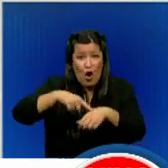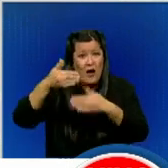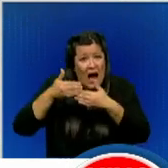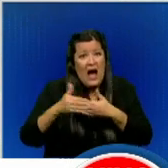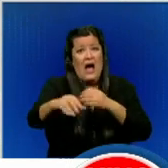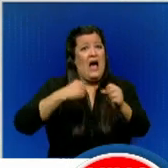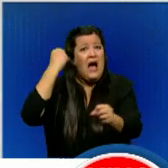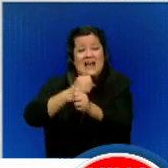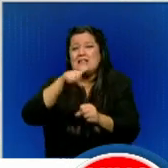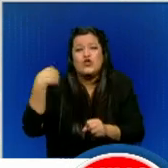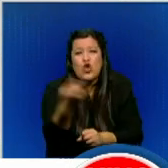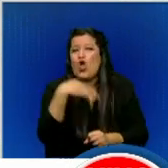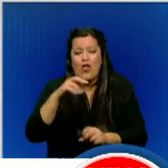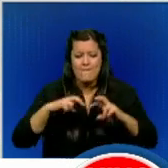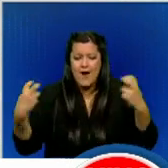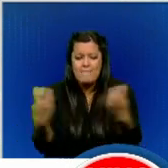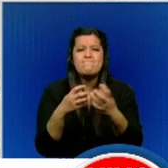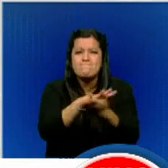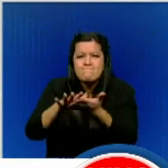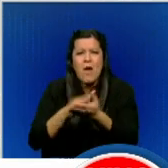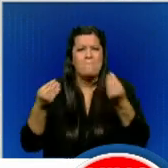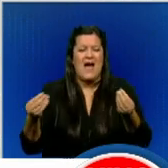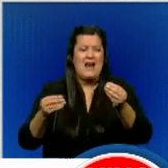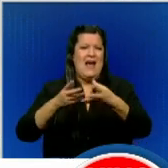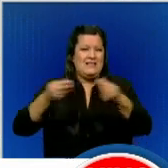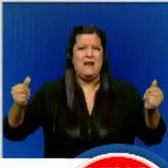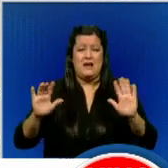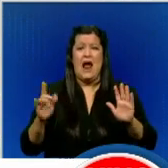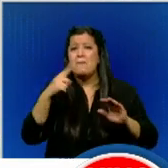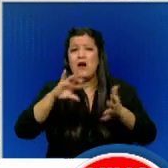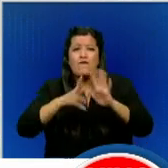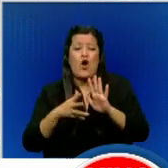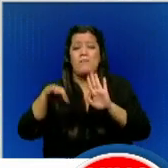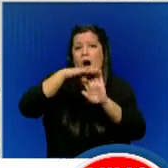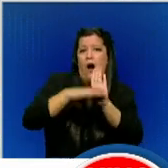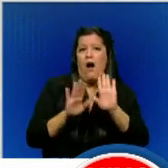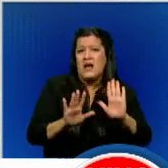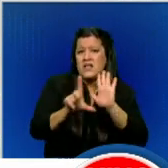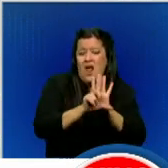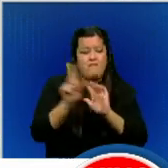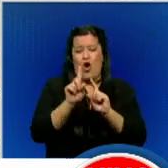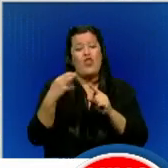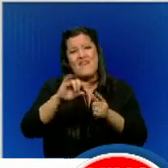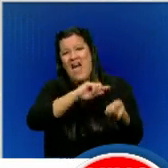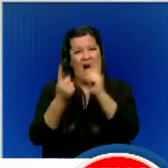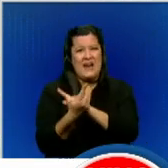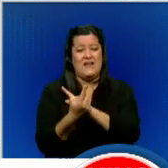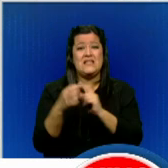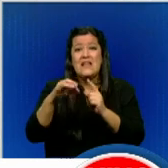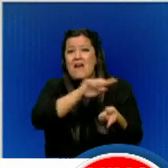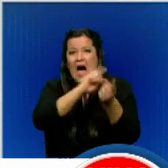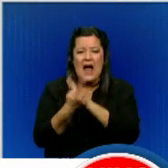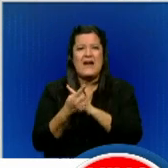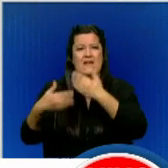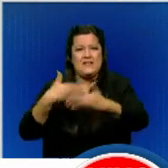sentemos en una mesa todos y podamos salir de este pantano pero no con estas recetas con las contrarias con las contrarias que venimos